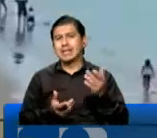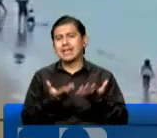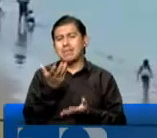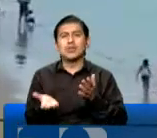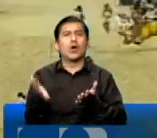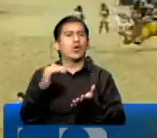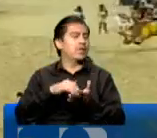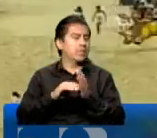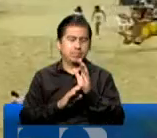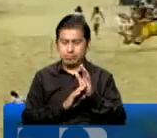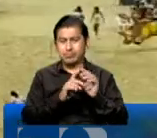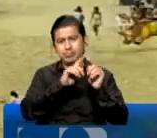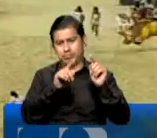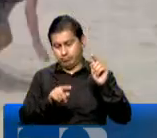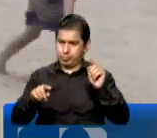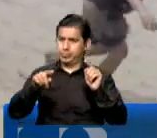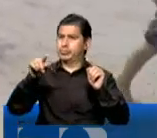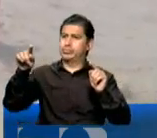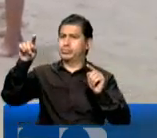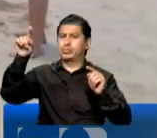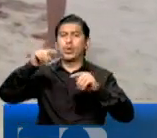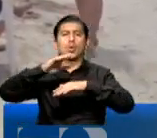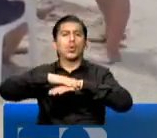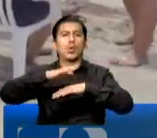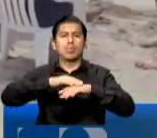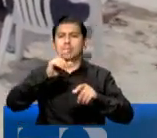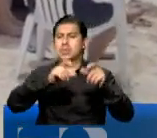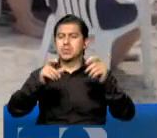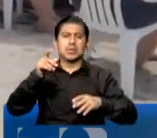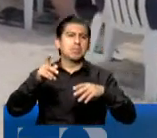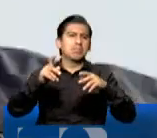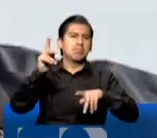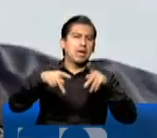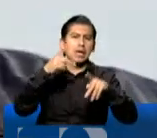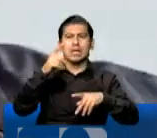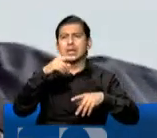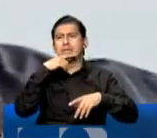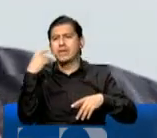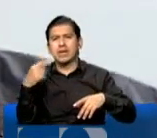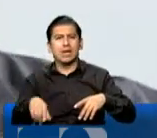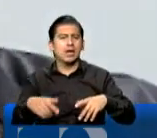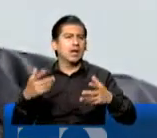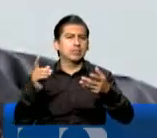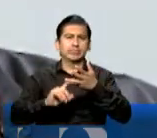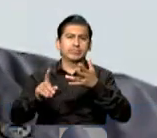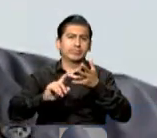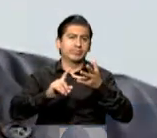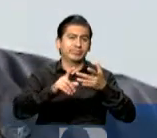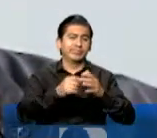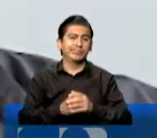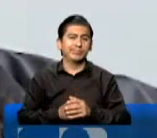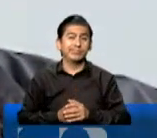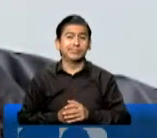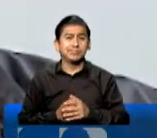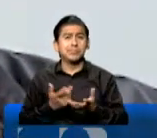eventual repunte debido al tema de las concentraciones y los feriados. Vamos normalizando nuestro día a vivir, pero